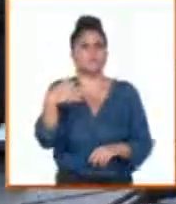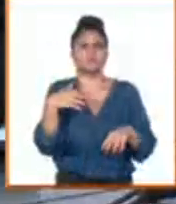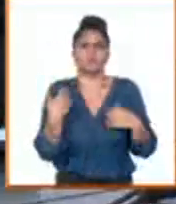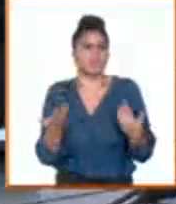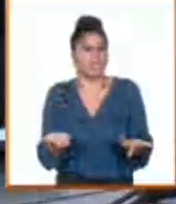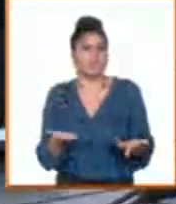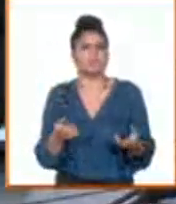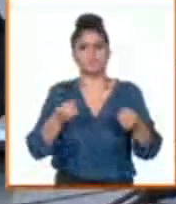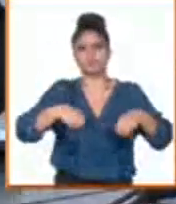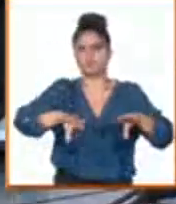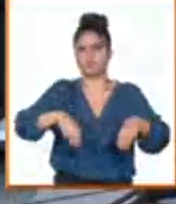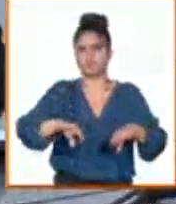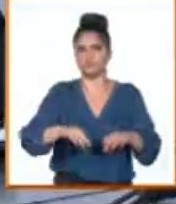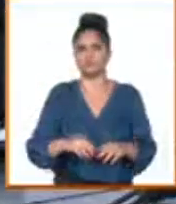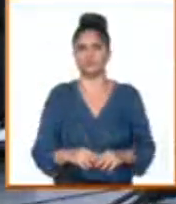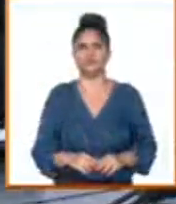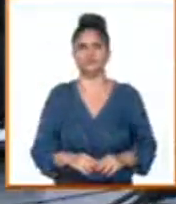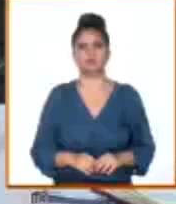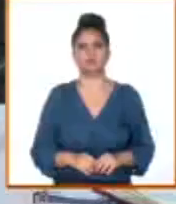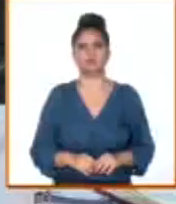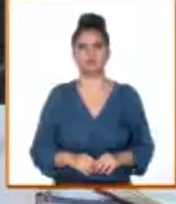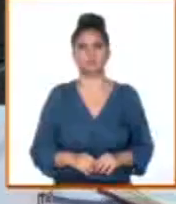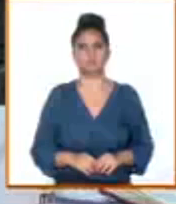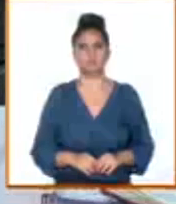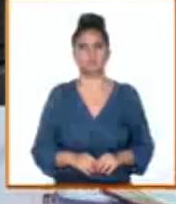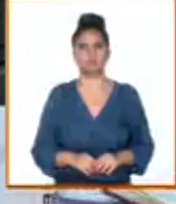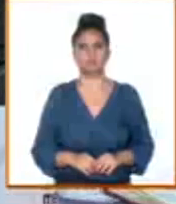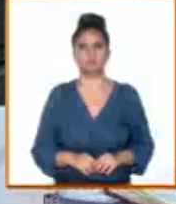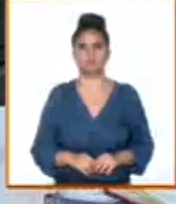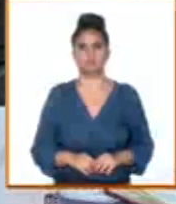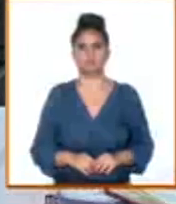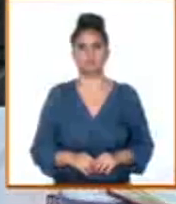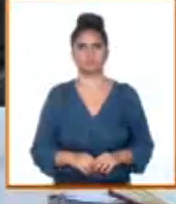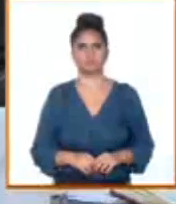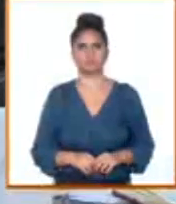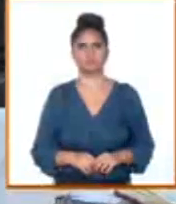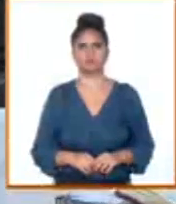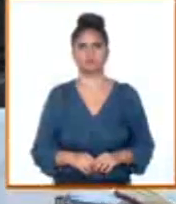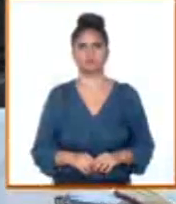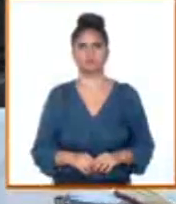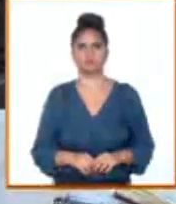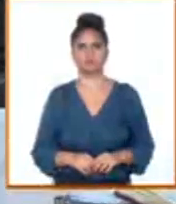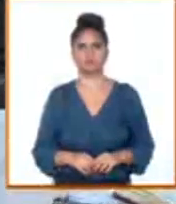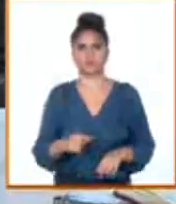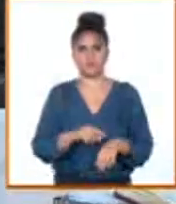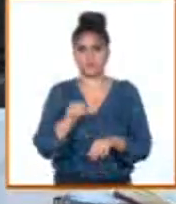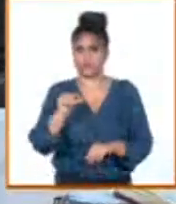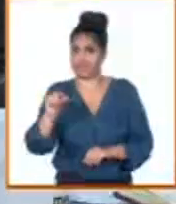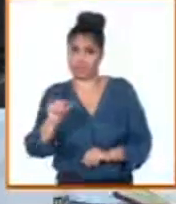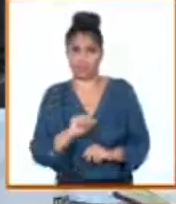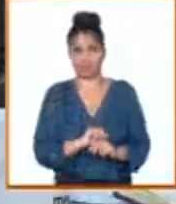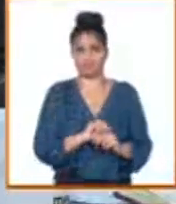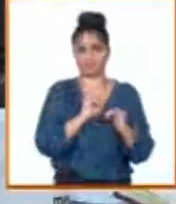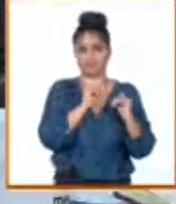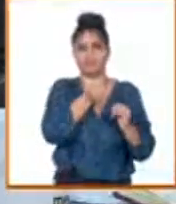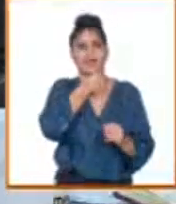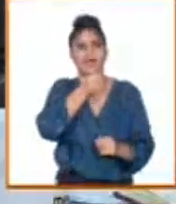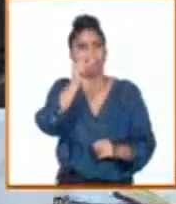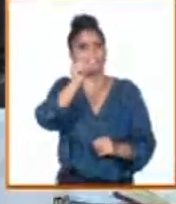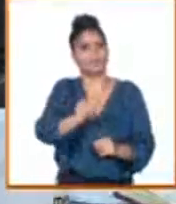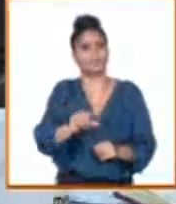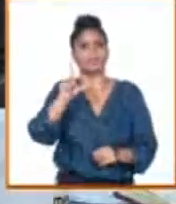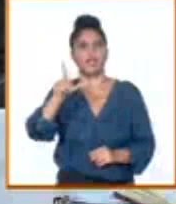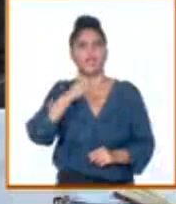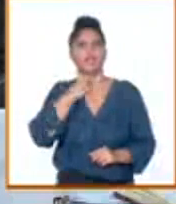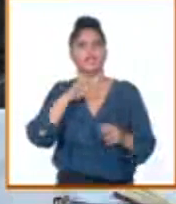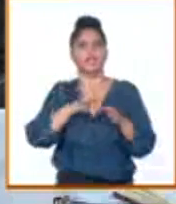ahora en los próximos? Sí, Randy, muy muy brevemente. Como apuntaba Legañón hace unos minutos, se está trabajando intensamente en el